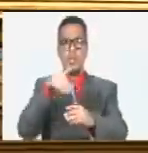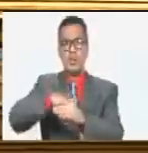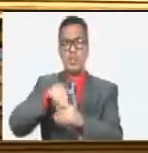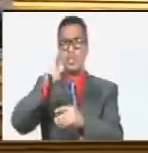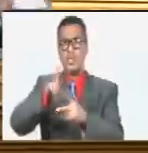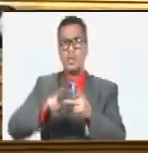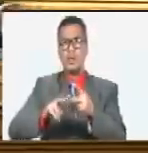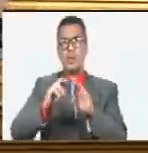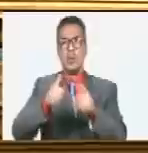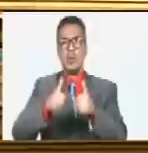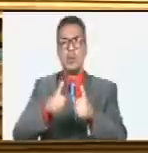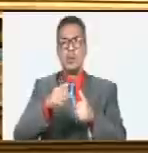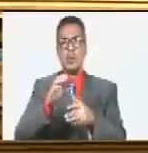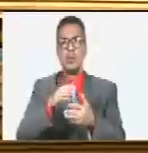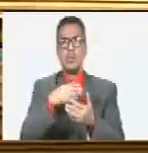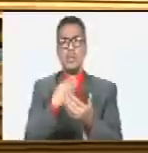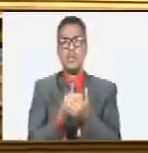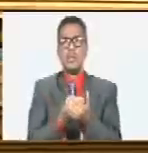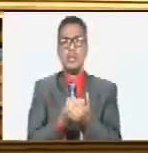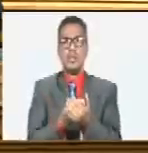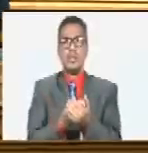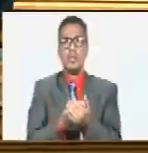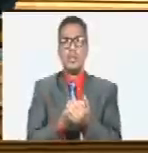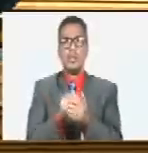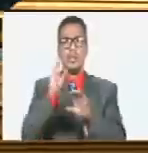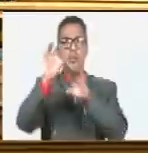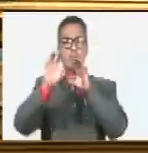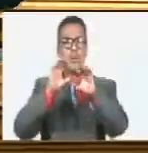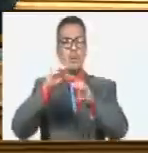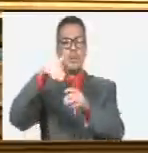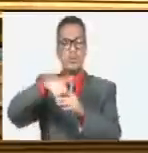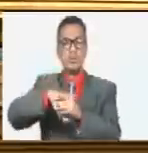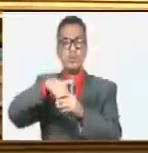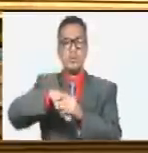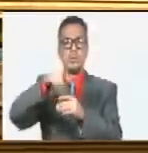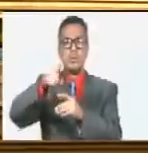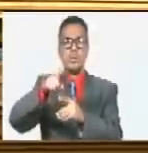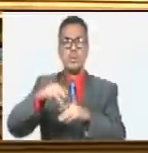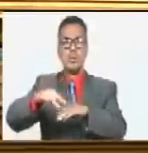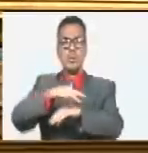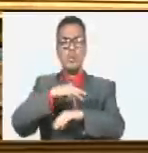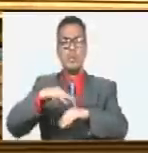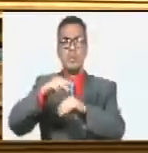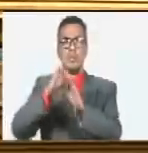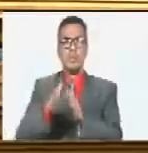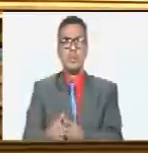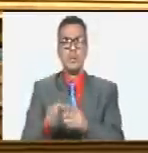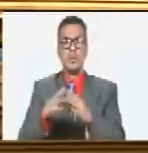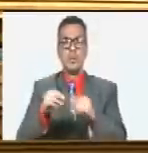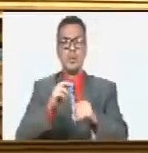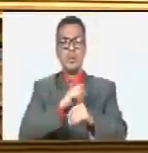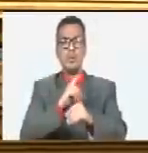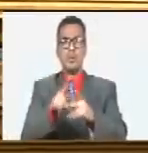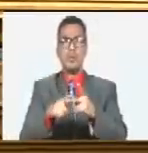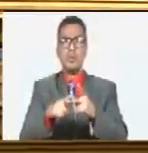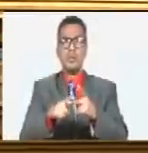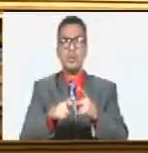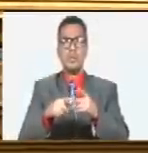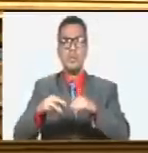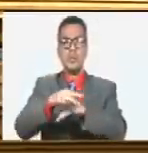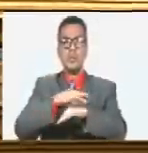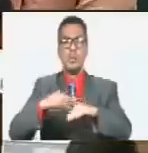constitución a países donde las elecciones son realizadas por un viceministerio o por el Ministerio de Relaciones Interiores, y